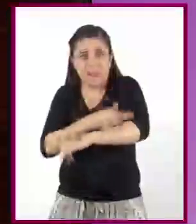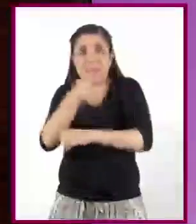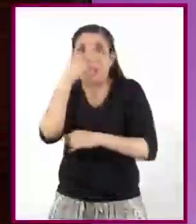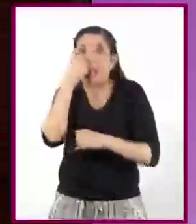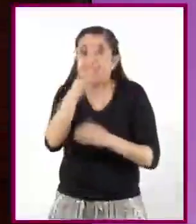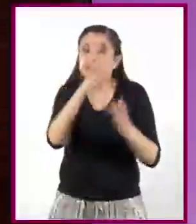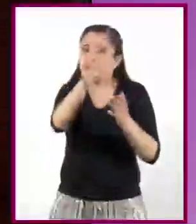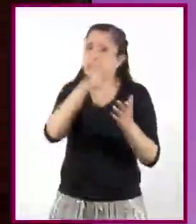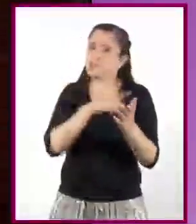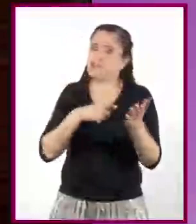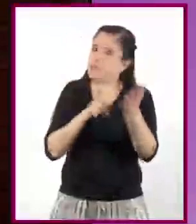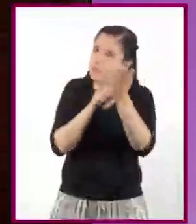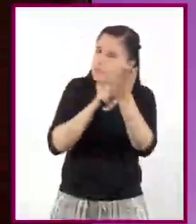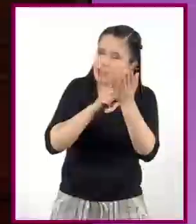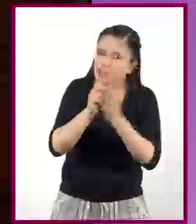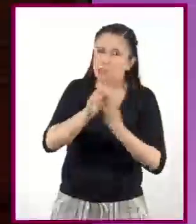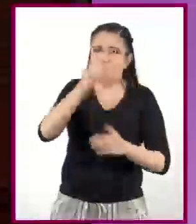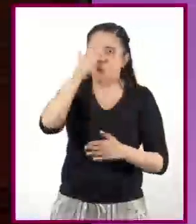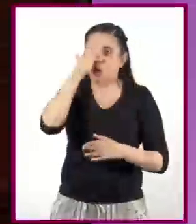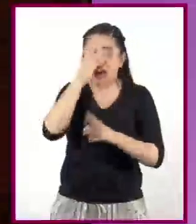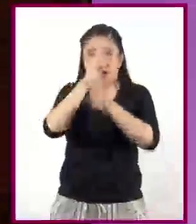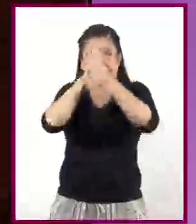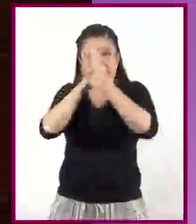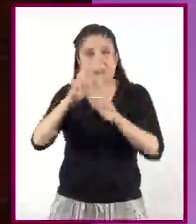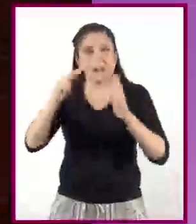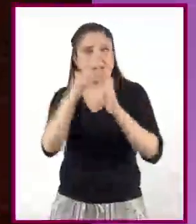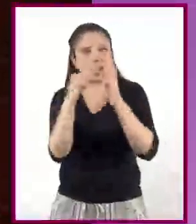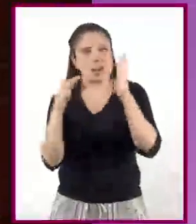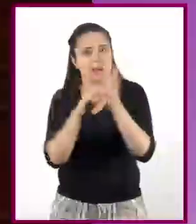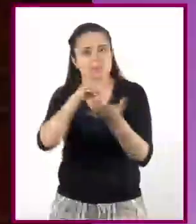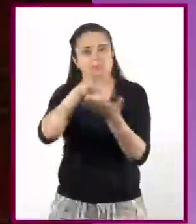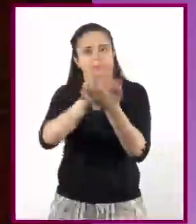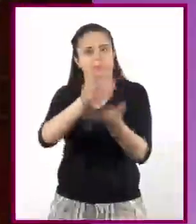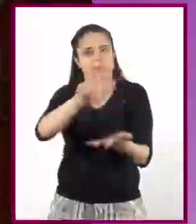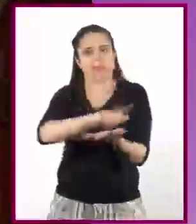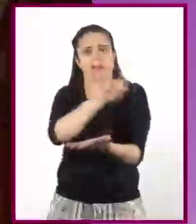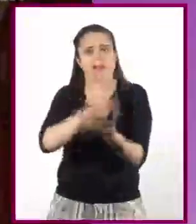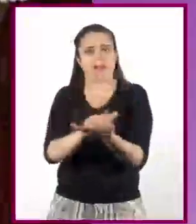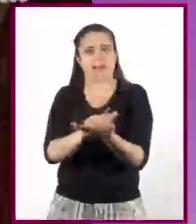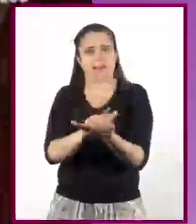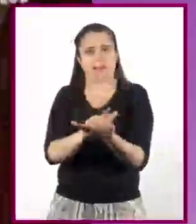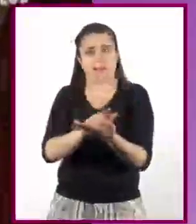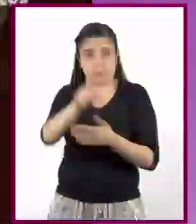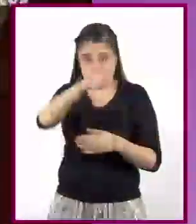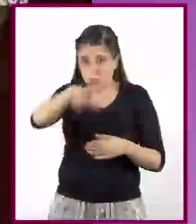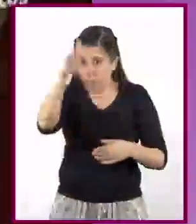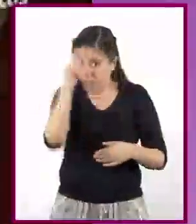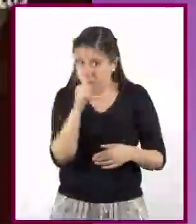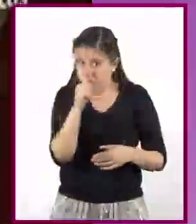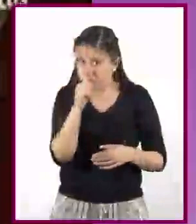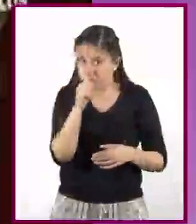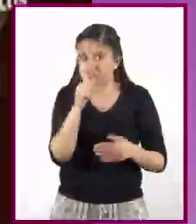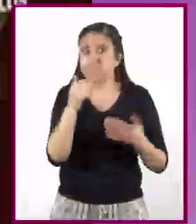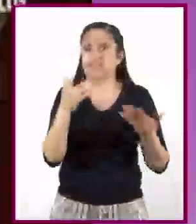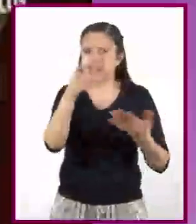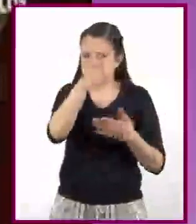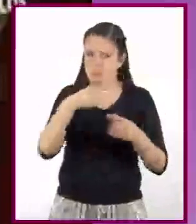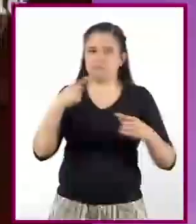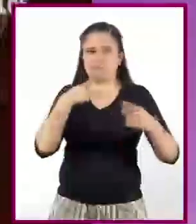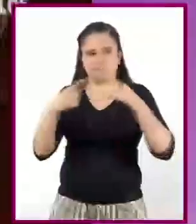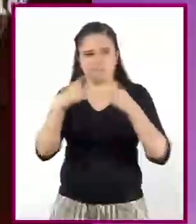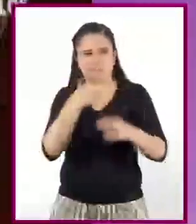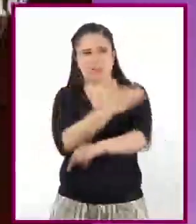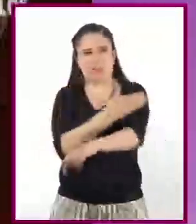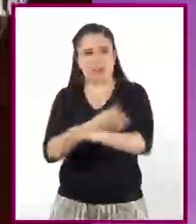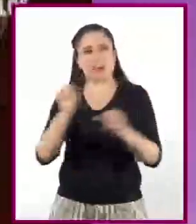derechos y garantías, conozcamos y respetemos las reglas que establece la ley. ¿Están de acuerdo? Discútanlo con sus